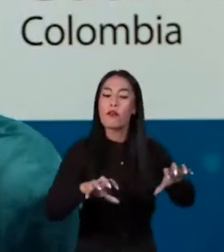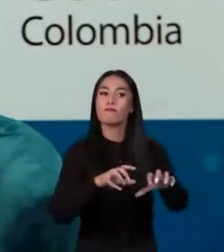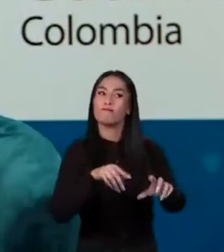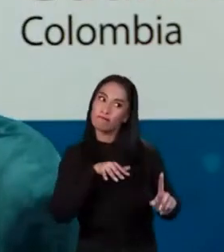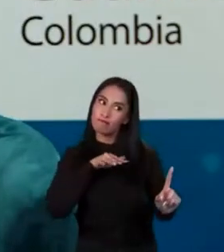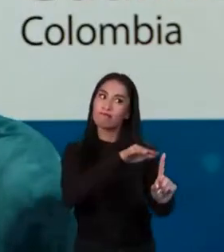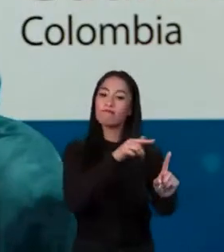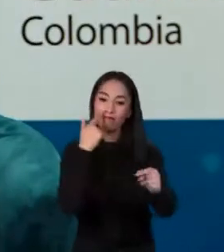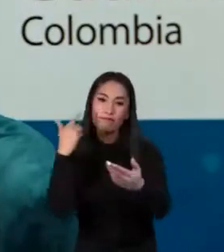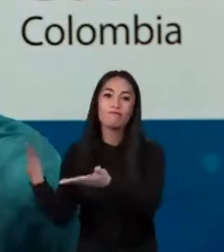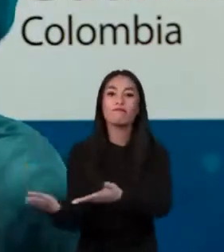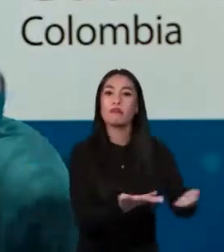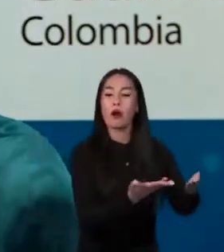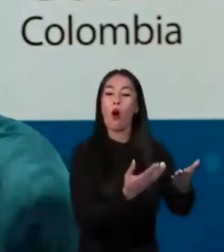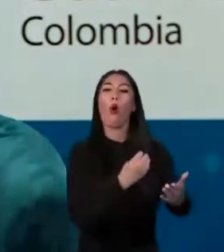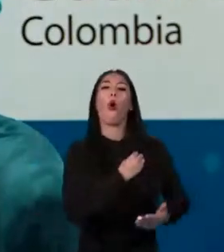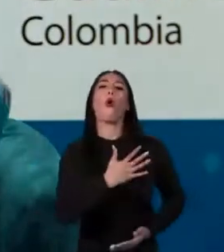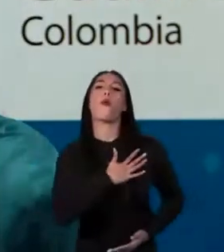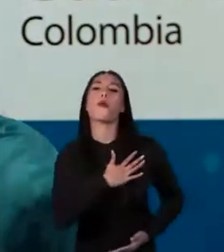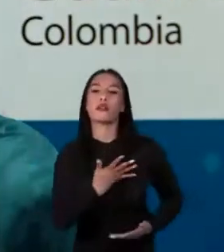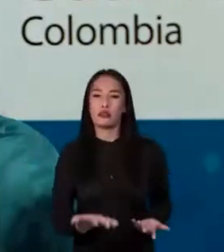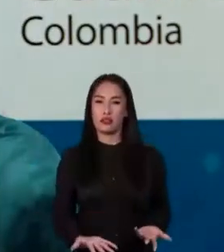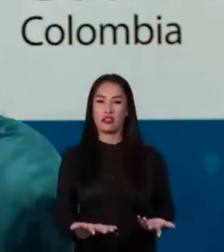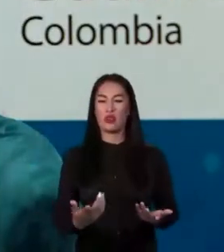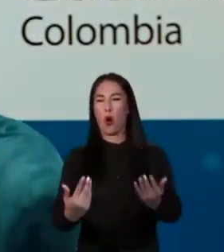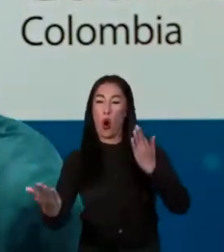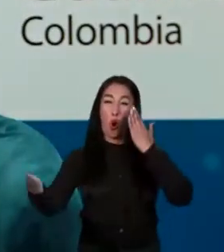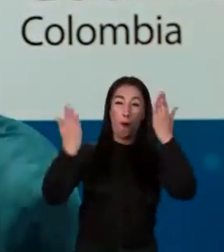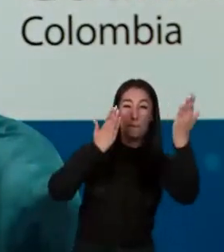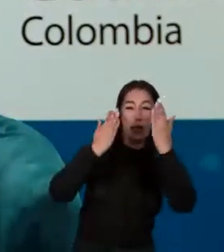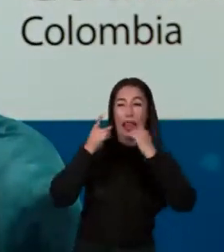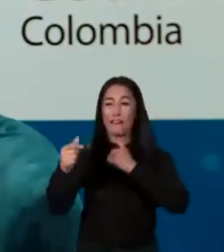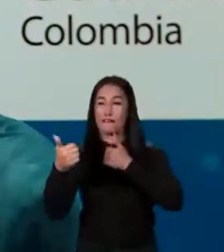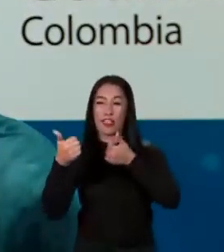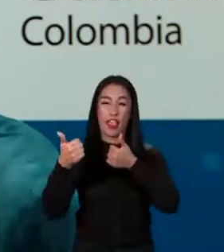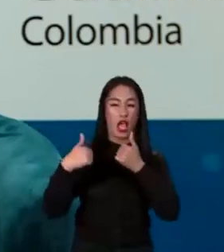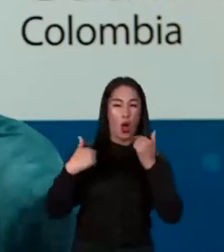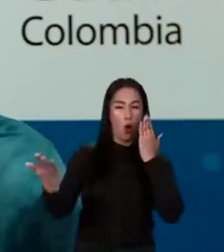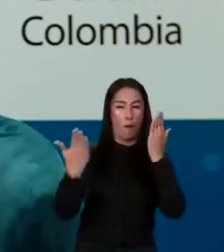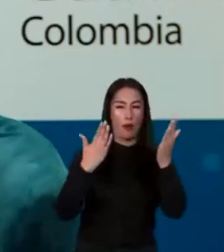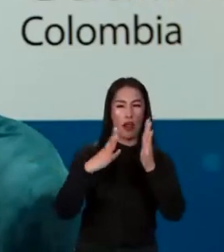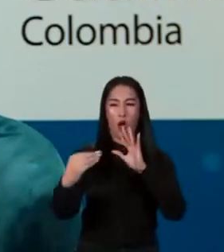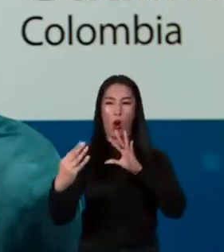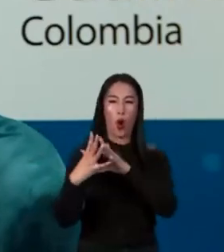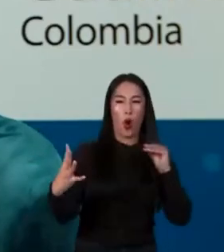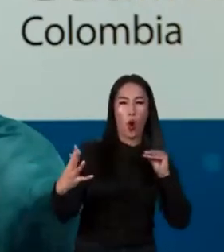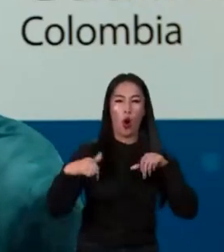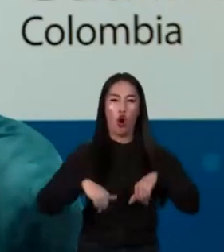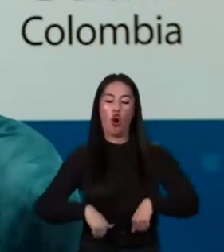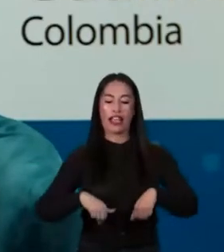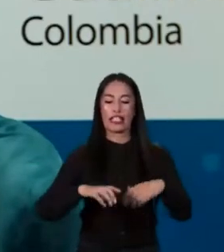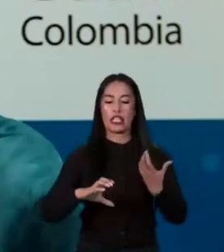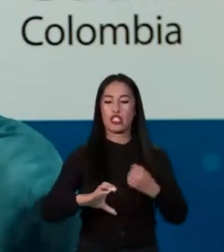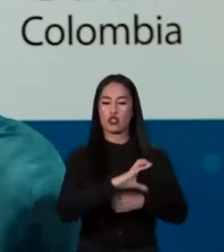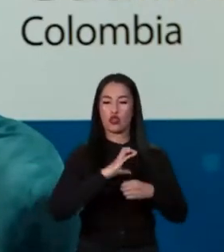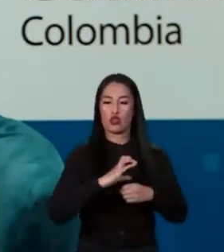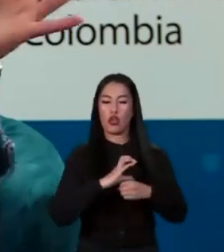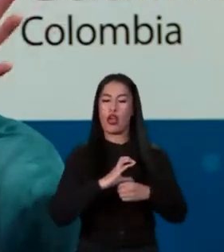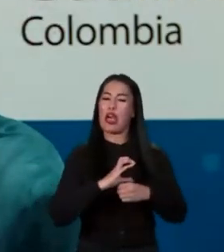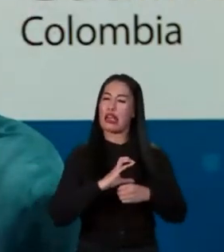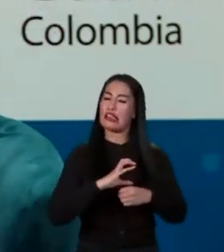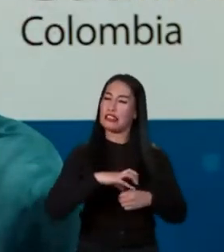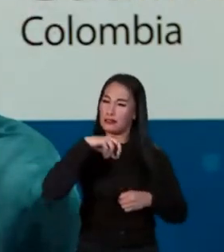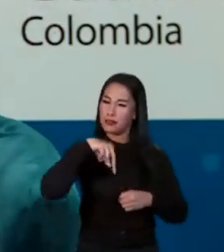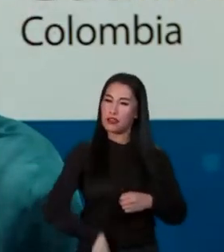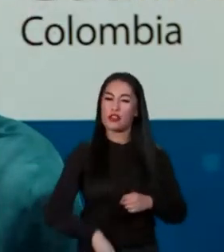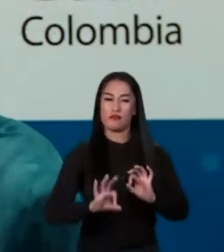medirnos si nos parecemos más a unos que a otros sino si nuestros ciudadanos pueden realmente ser ciudadanos para cambiar